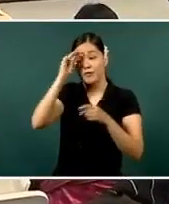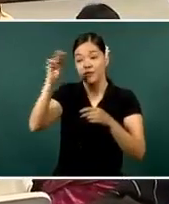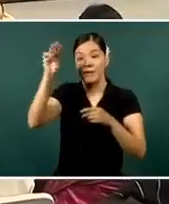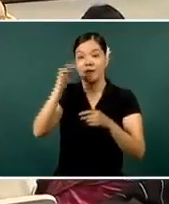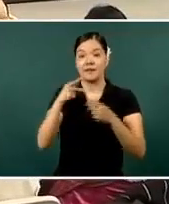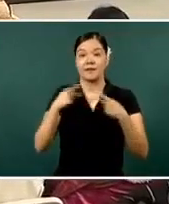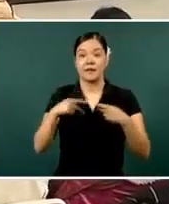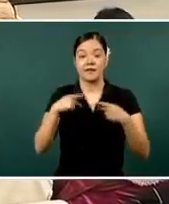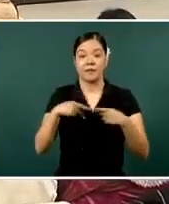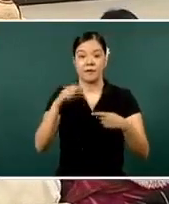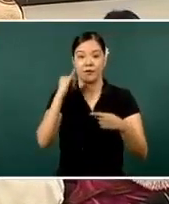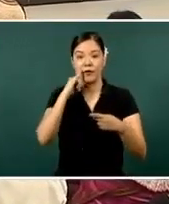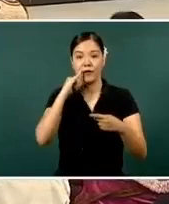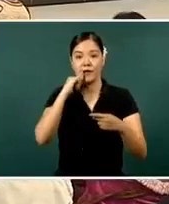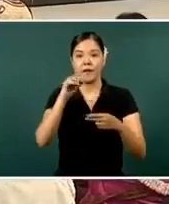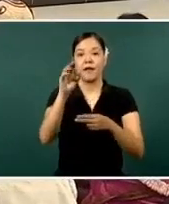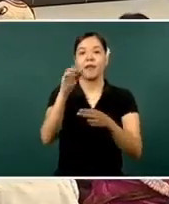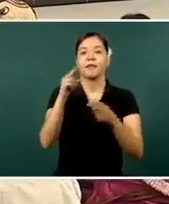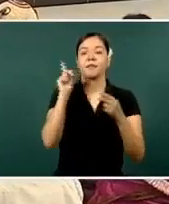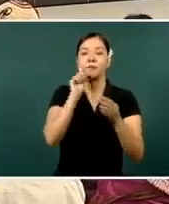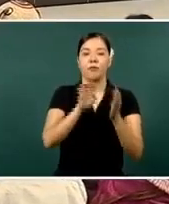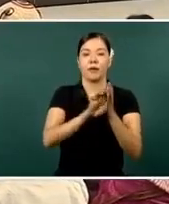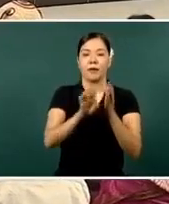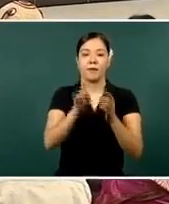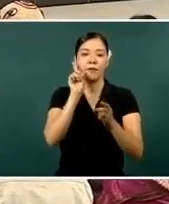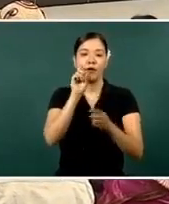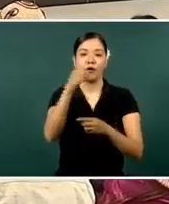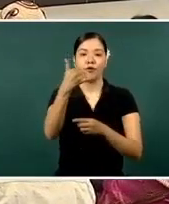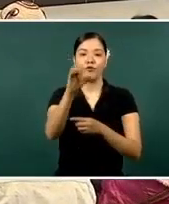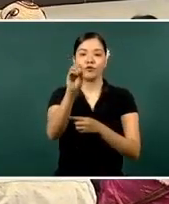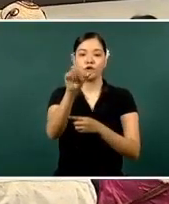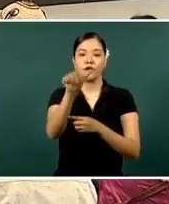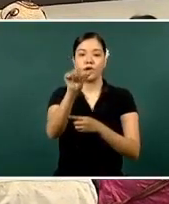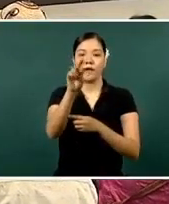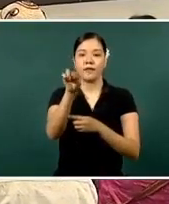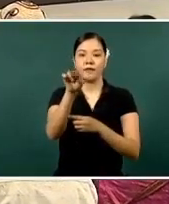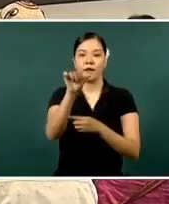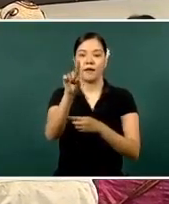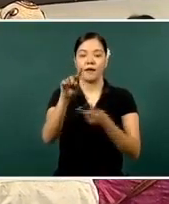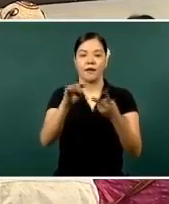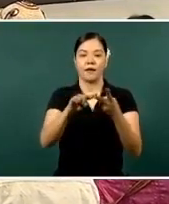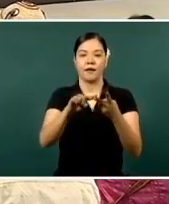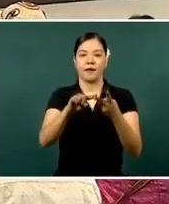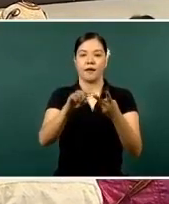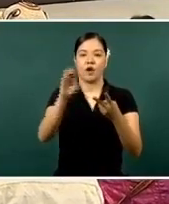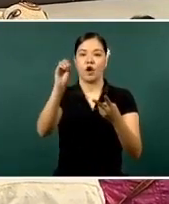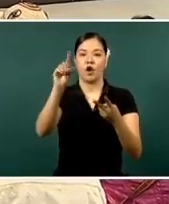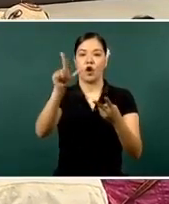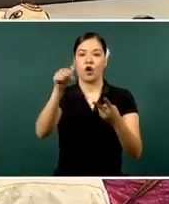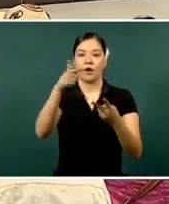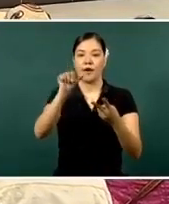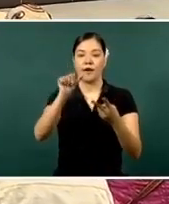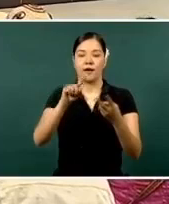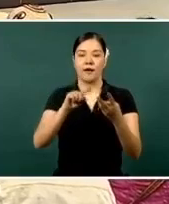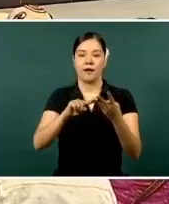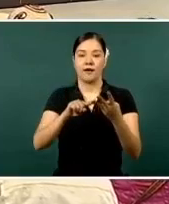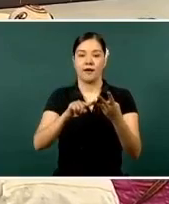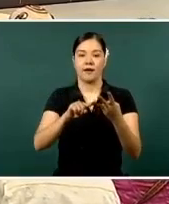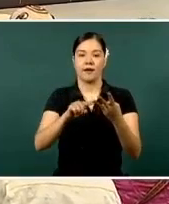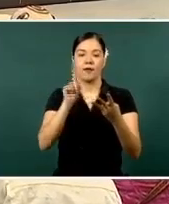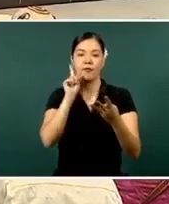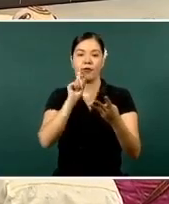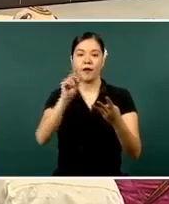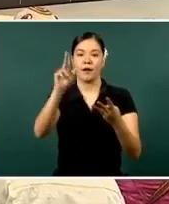Encinos de Occhuc, de Yolanda Camacho, de Olga Santillán Odam, de aquí de Durango, y de